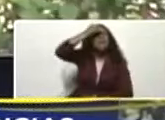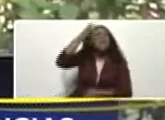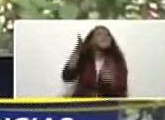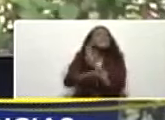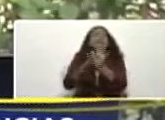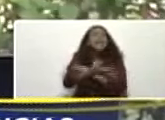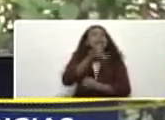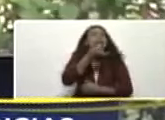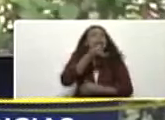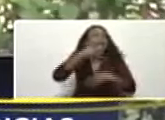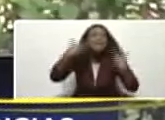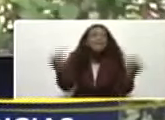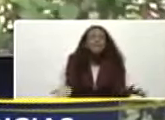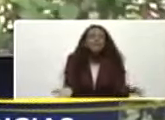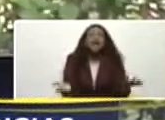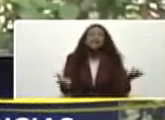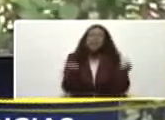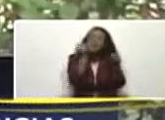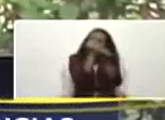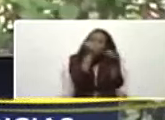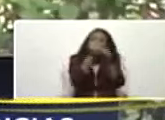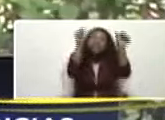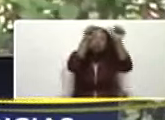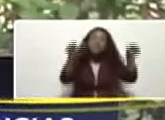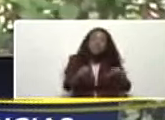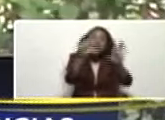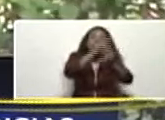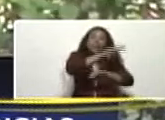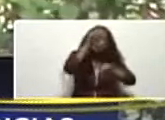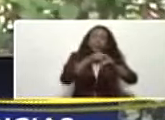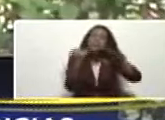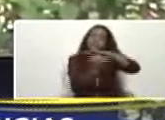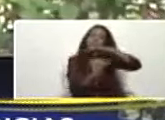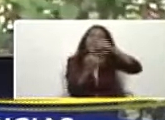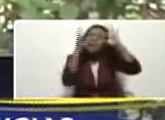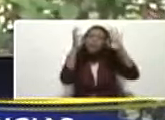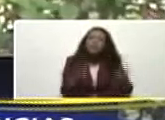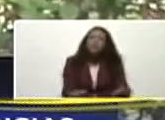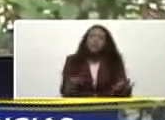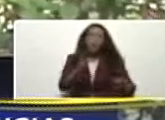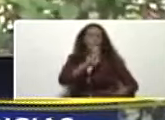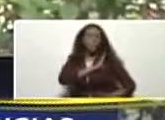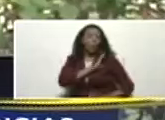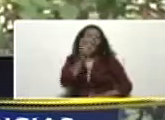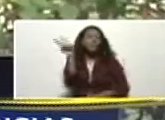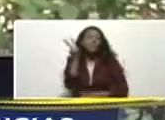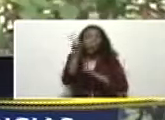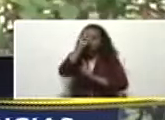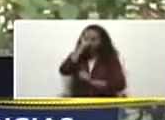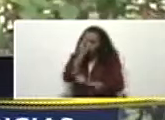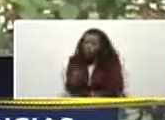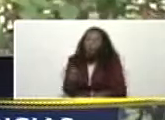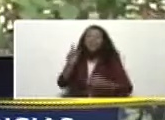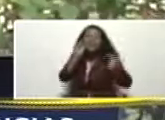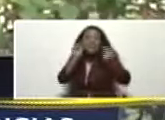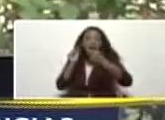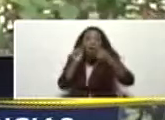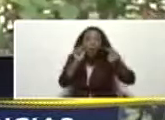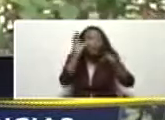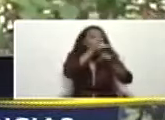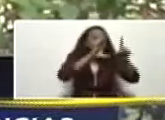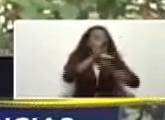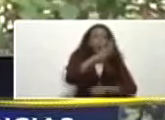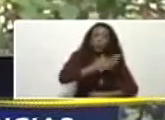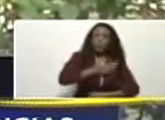en la defensa de la gestión de un sistema nacional de ciencia y tecnología propio, que reconozca y dialogue con nuestra